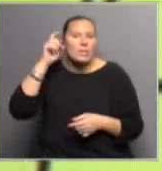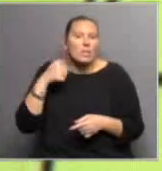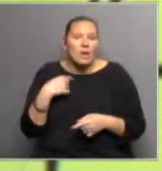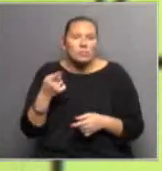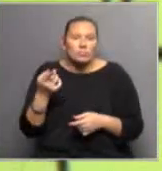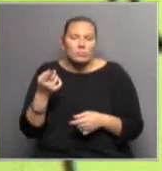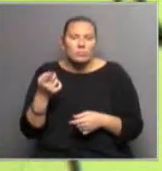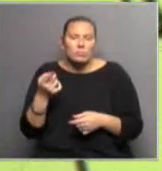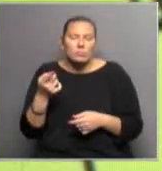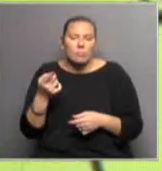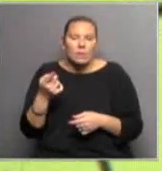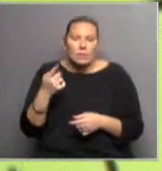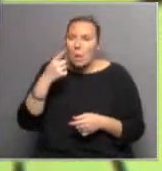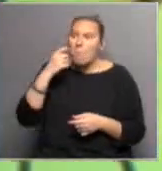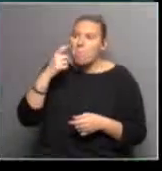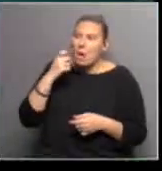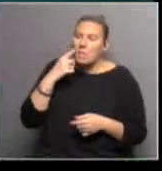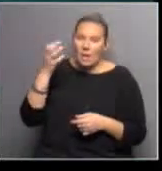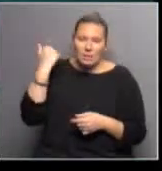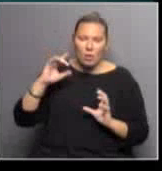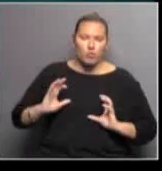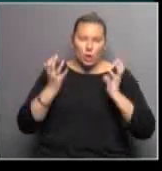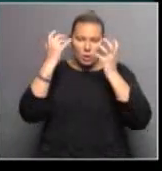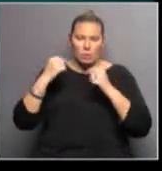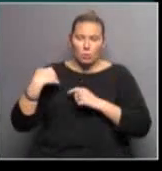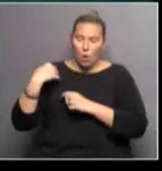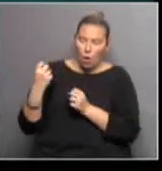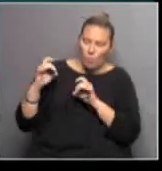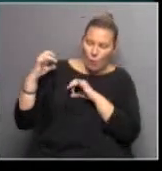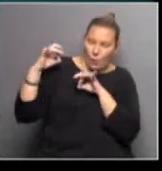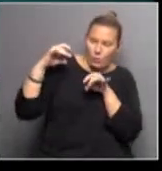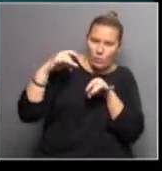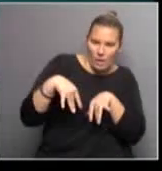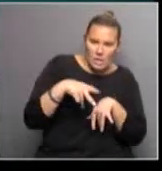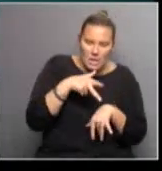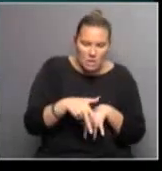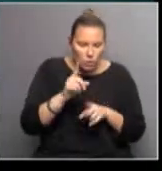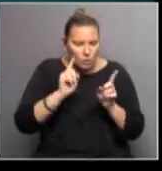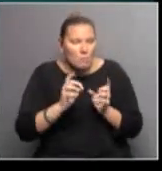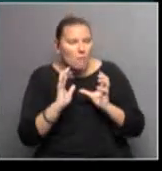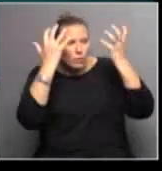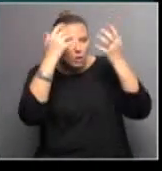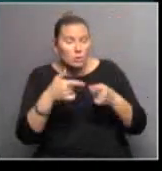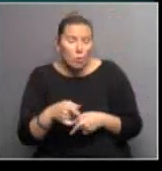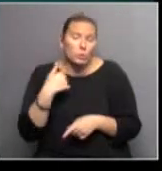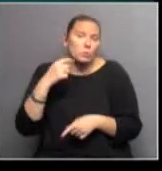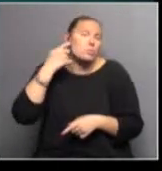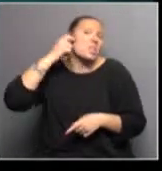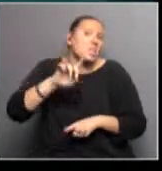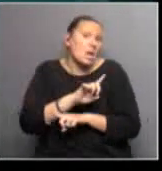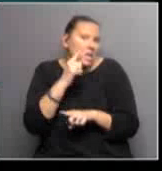si tuviste un padre violento, puede ser también que ejerzas violencia o no. Capaz, sí, que eso es un, sí, estigma y no tiene nada que